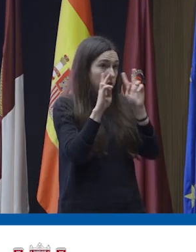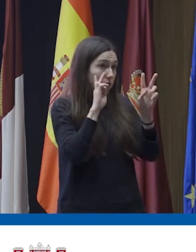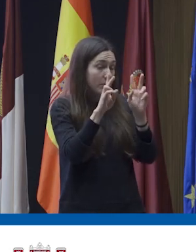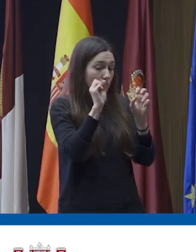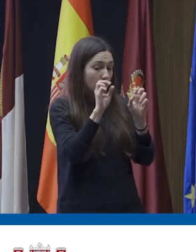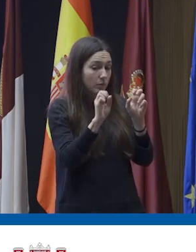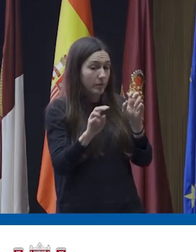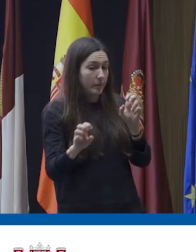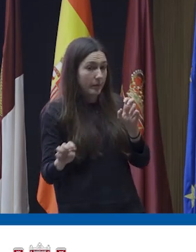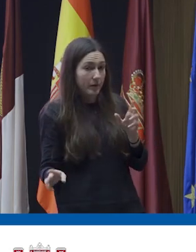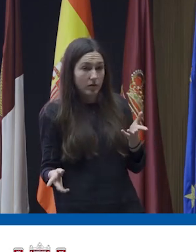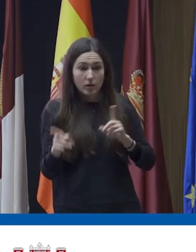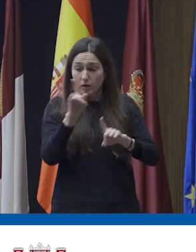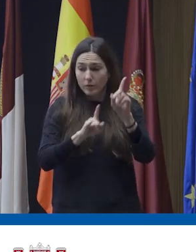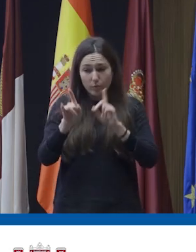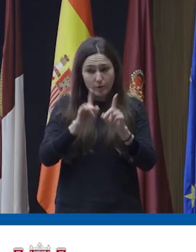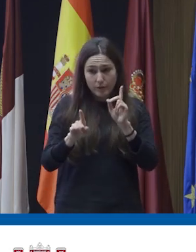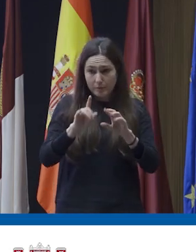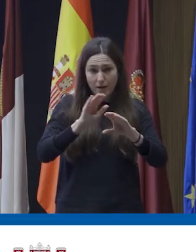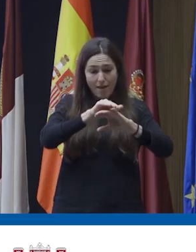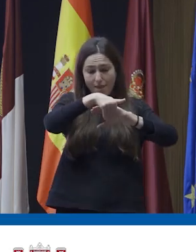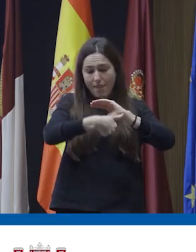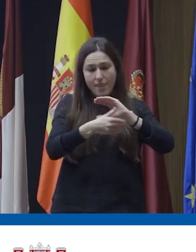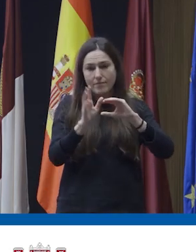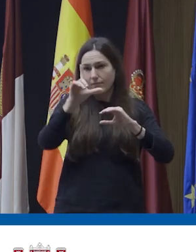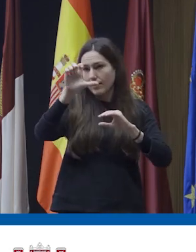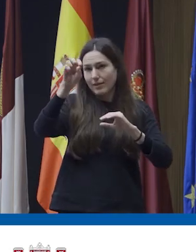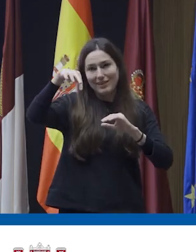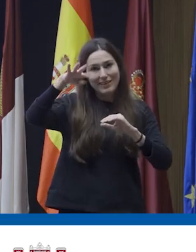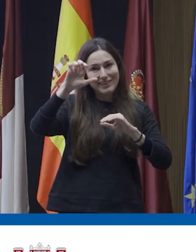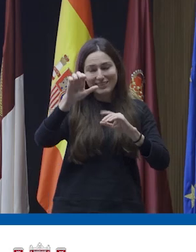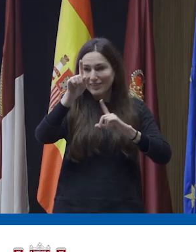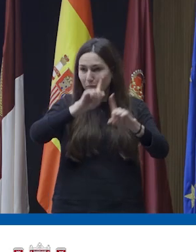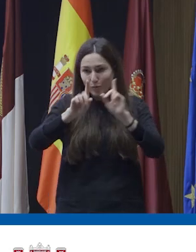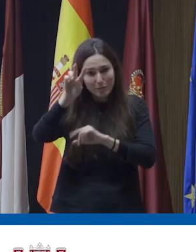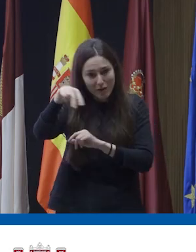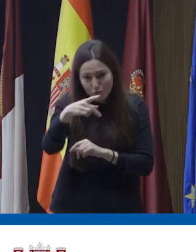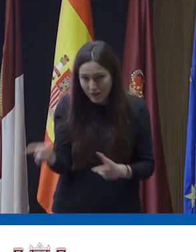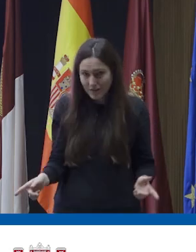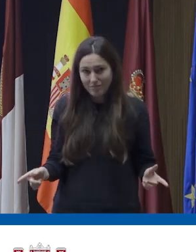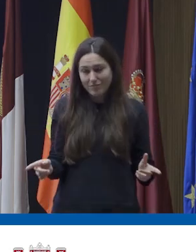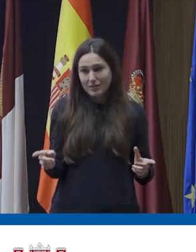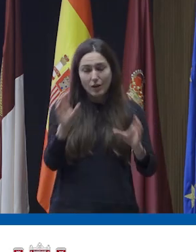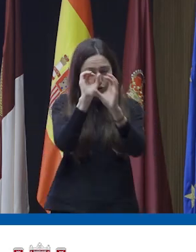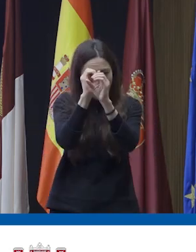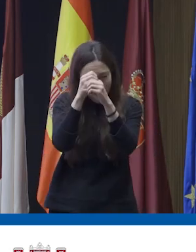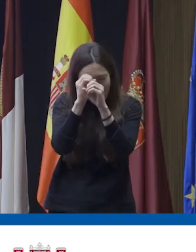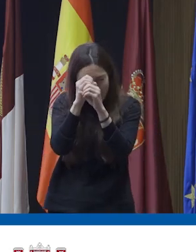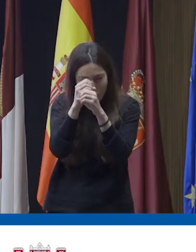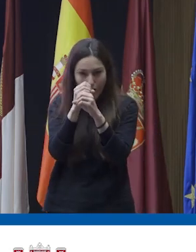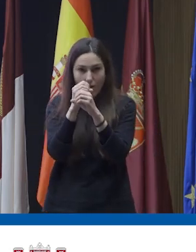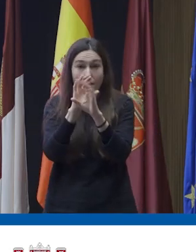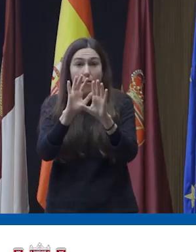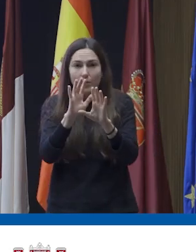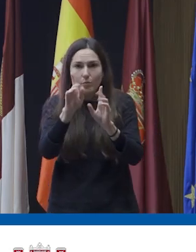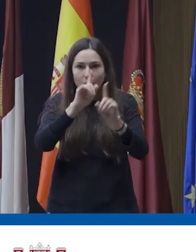sea, que no va a ser, el problema no es el de la lente. Pero, no sé si me explico. La lente enfoca la luz en la retina, sí, pero la retina no detecta